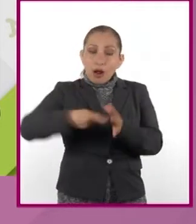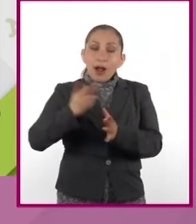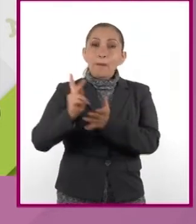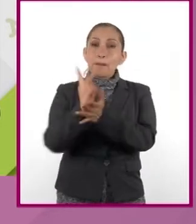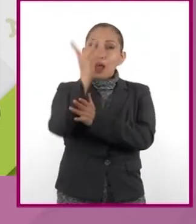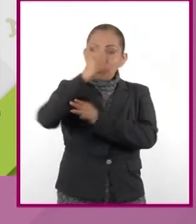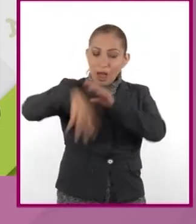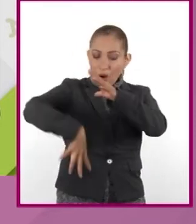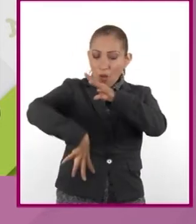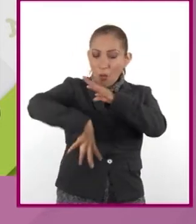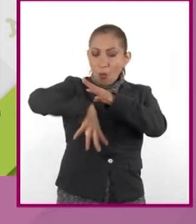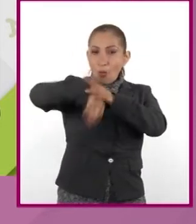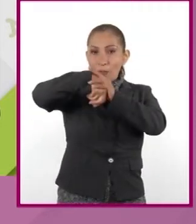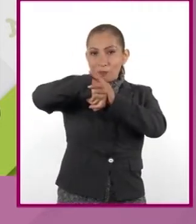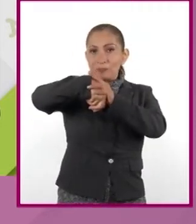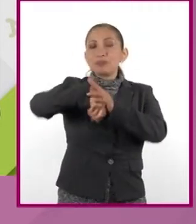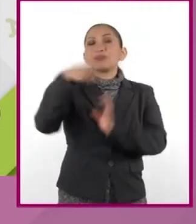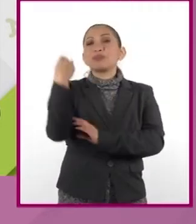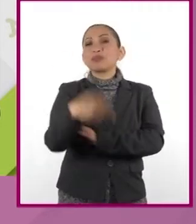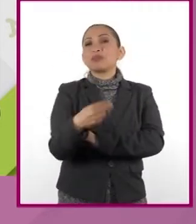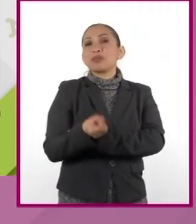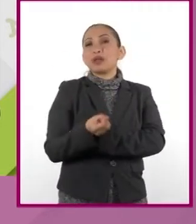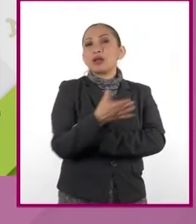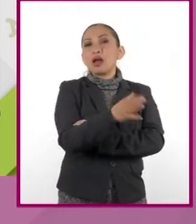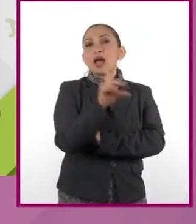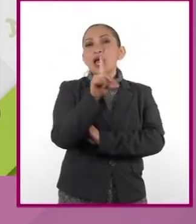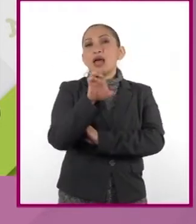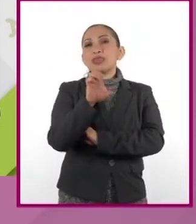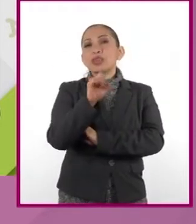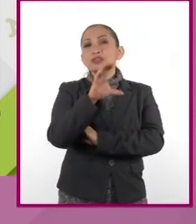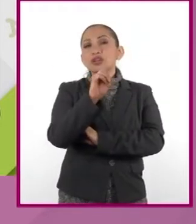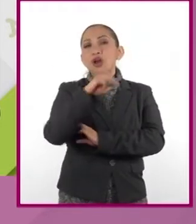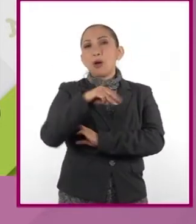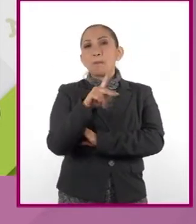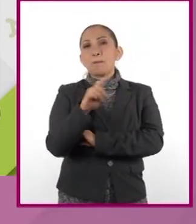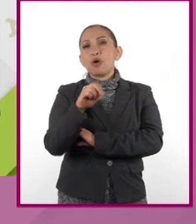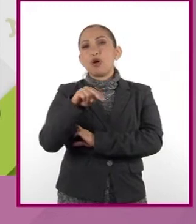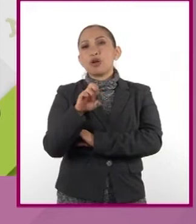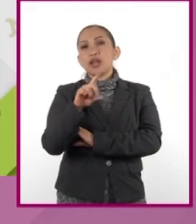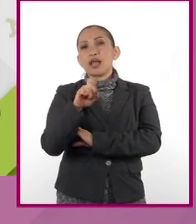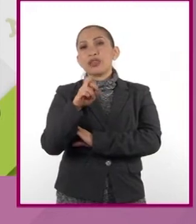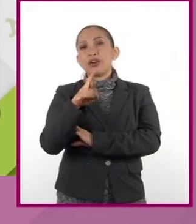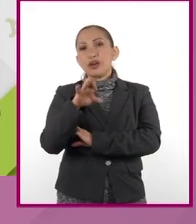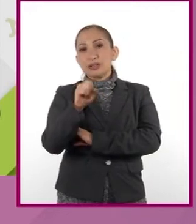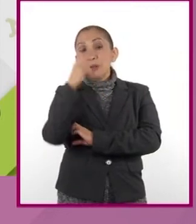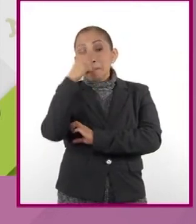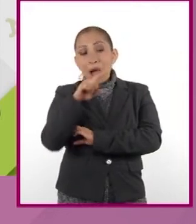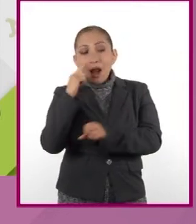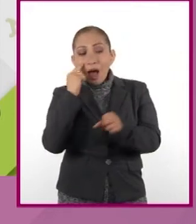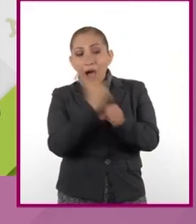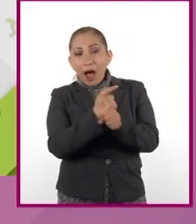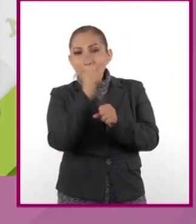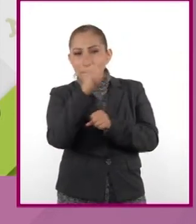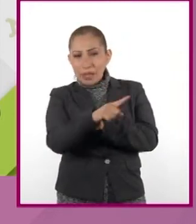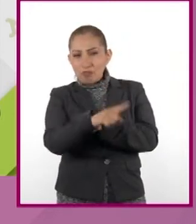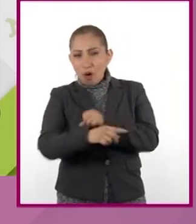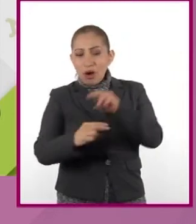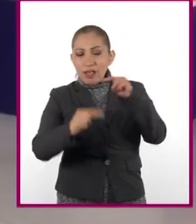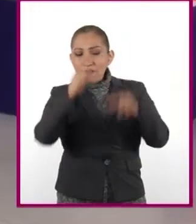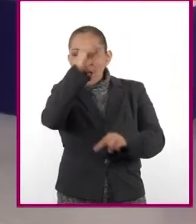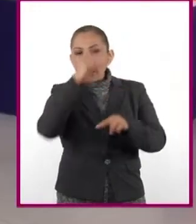caso, se utiliza el nombre de descomponedores para identificar a los organismos de este nivel